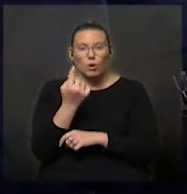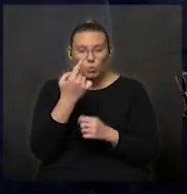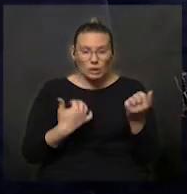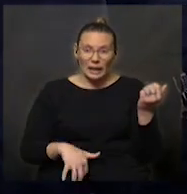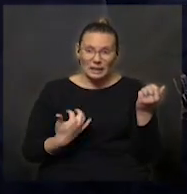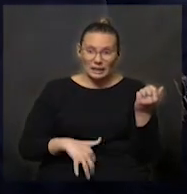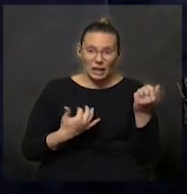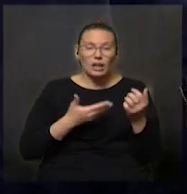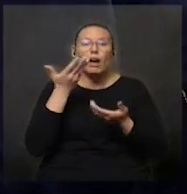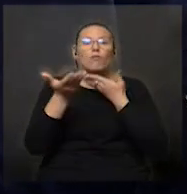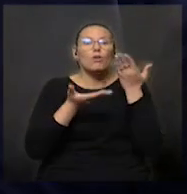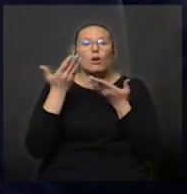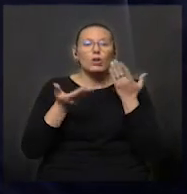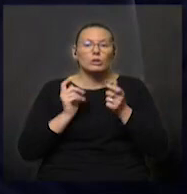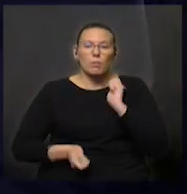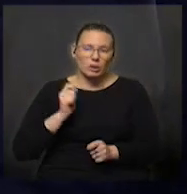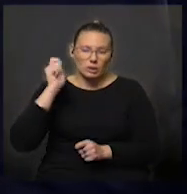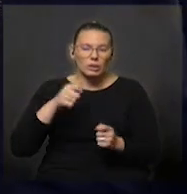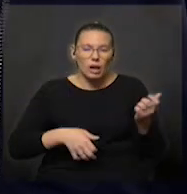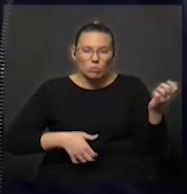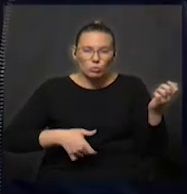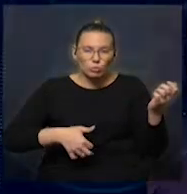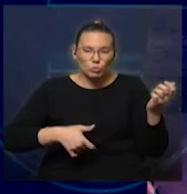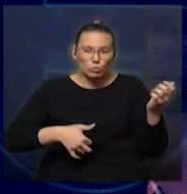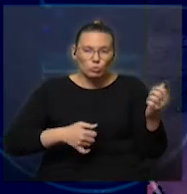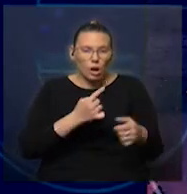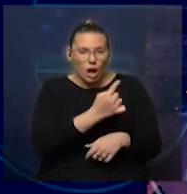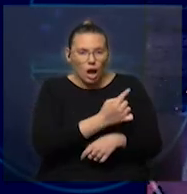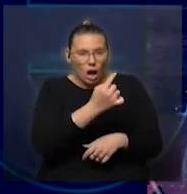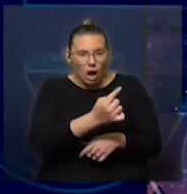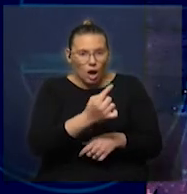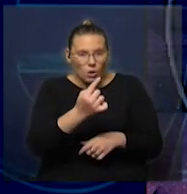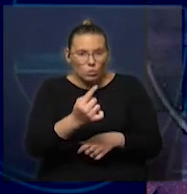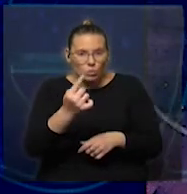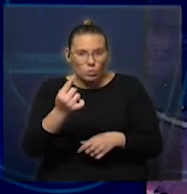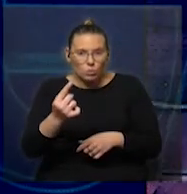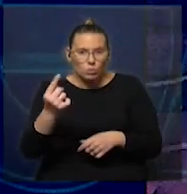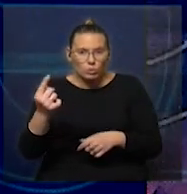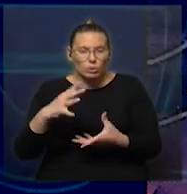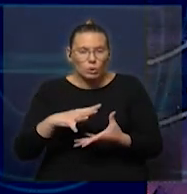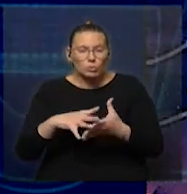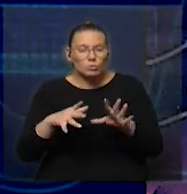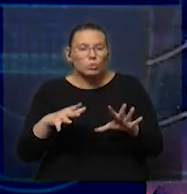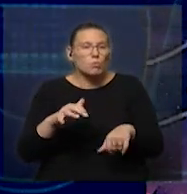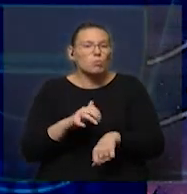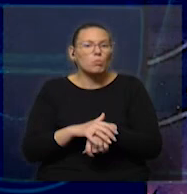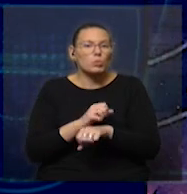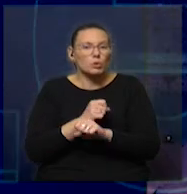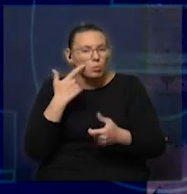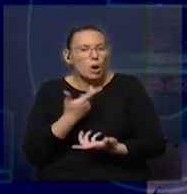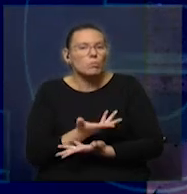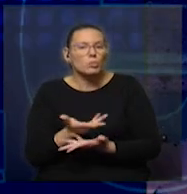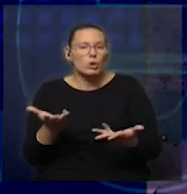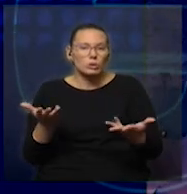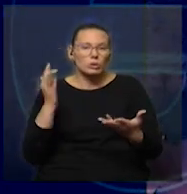guitarra, voz, bajo y batería, en donde cada instrumento tenga su lugar, su espacio donde se pueda mostrar